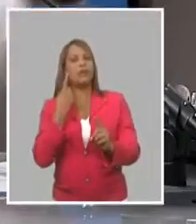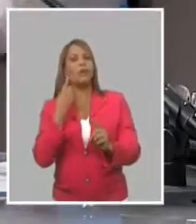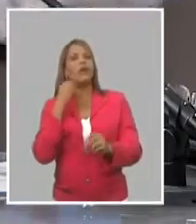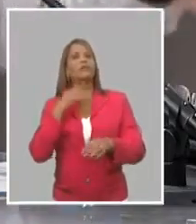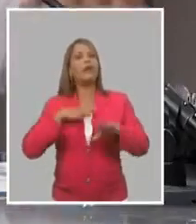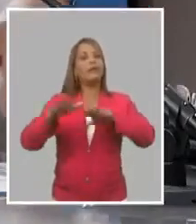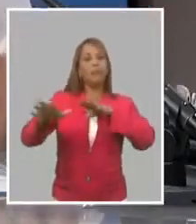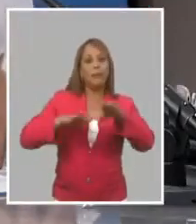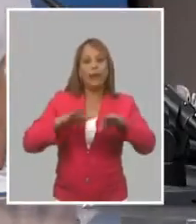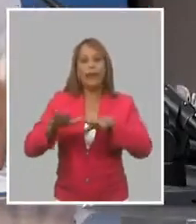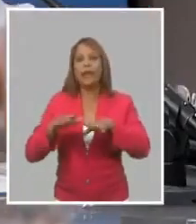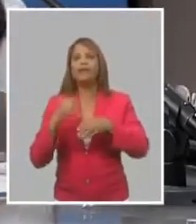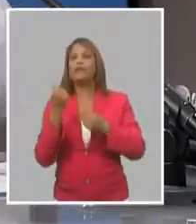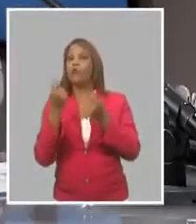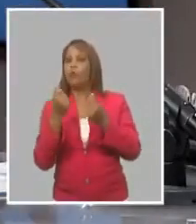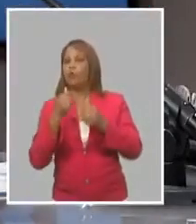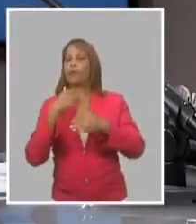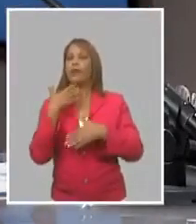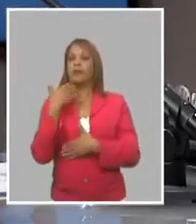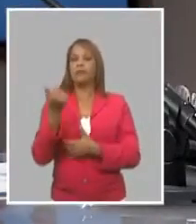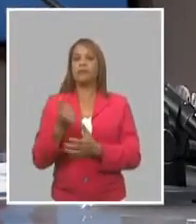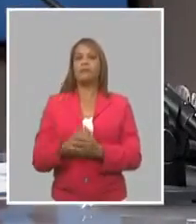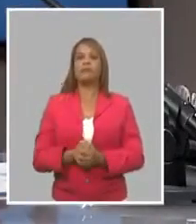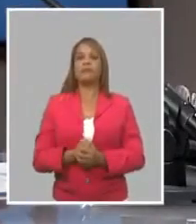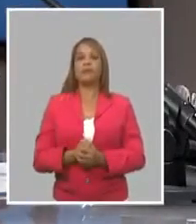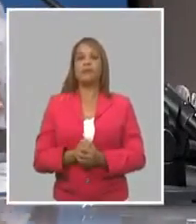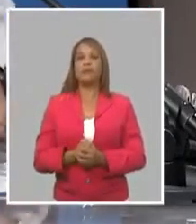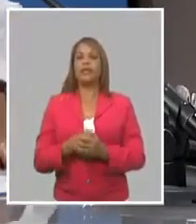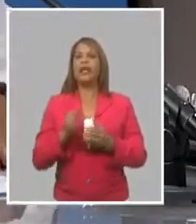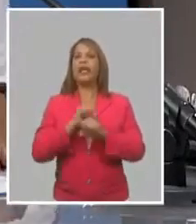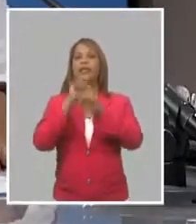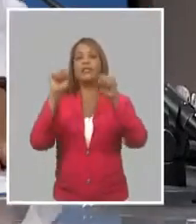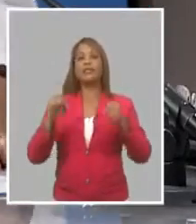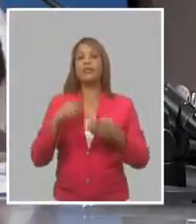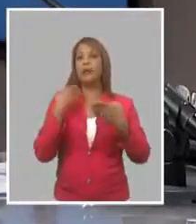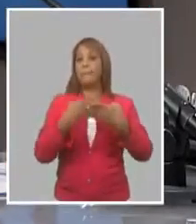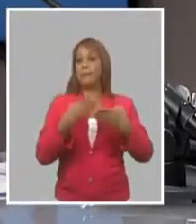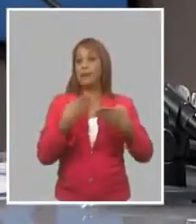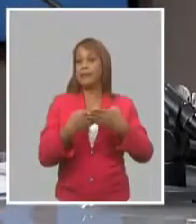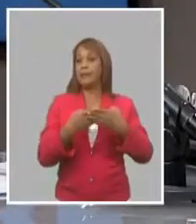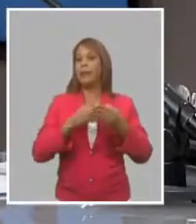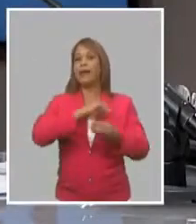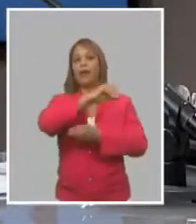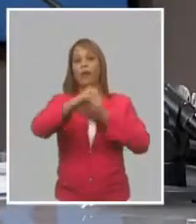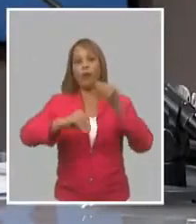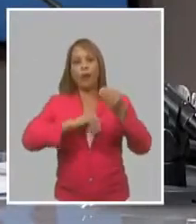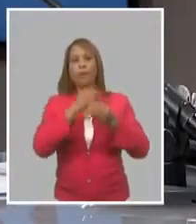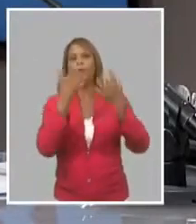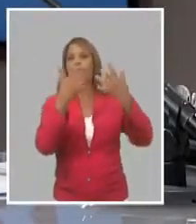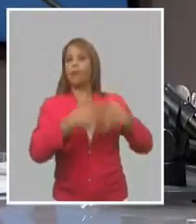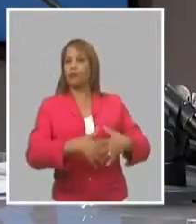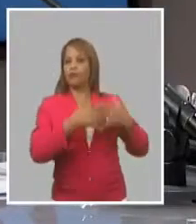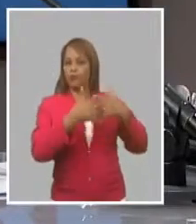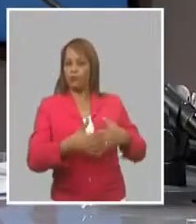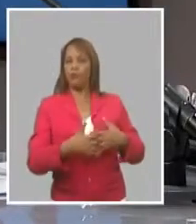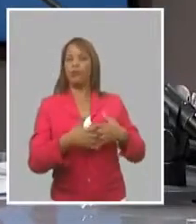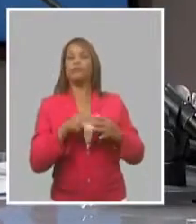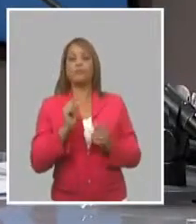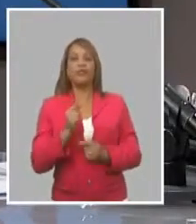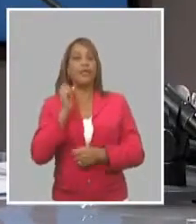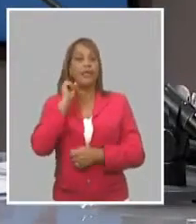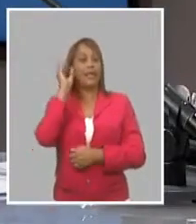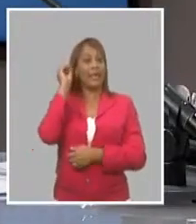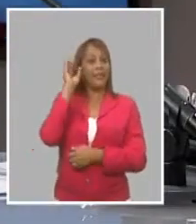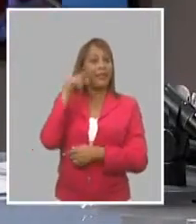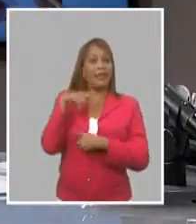crean condiciones, por lo menos en economía real, en el sistema empresarial, para que haya una reacción de los productores nacionales. Y aquella